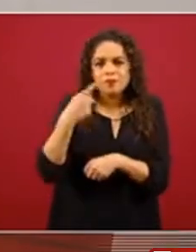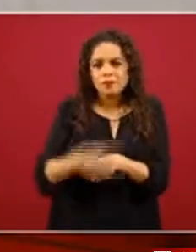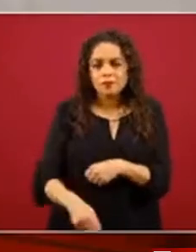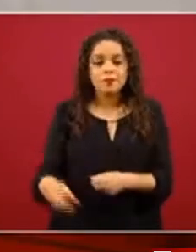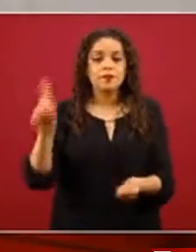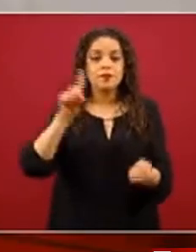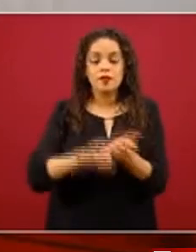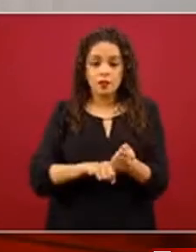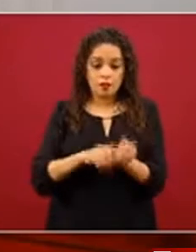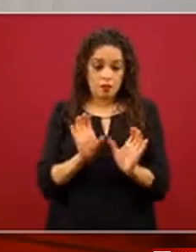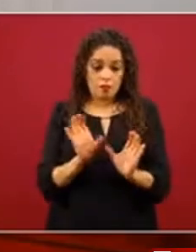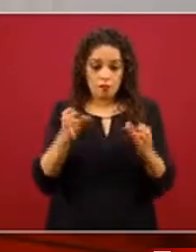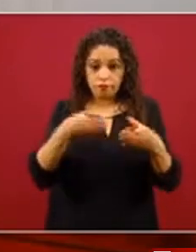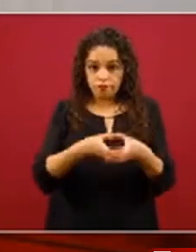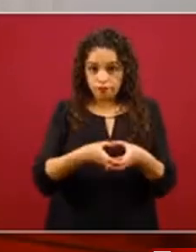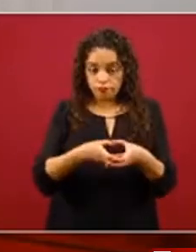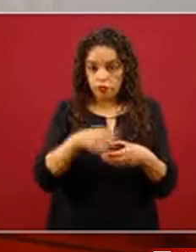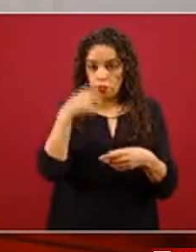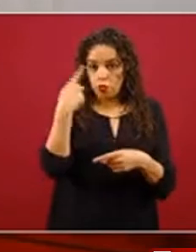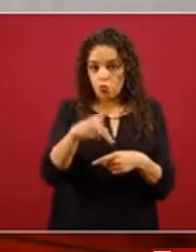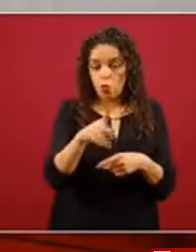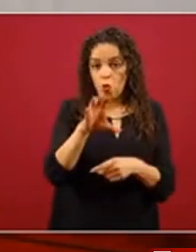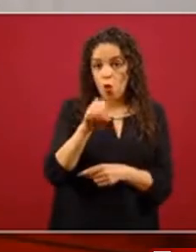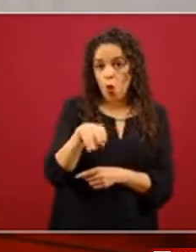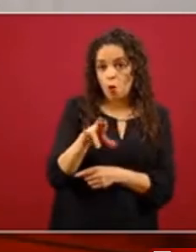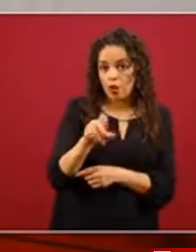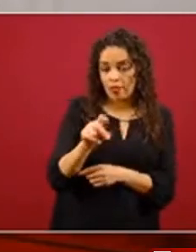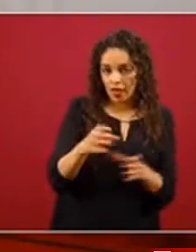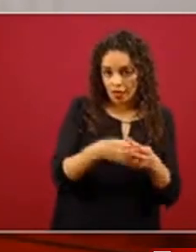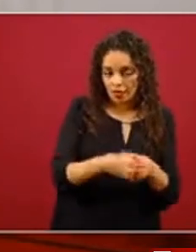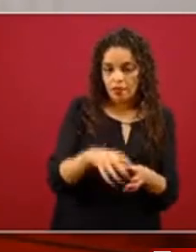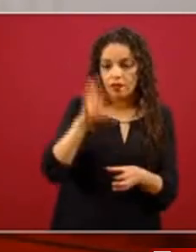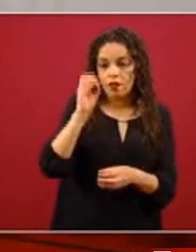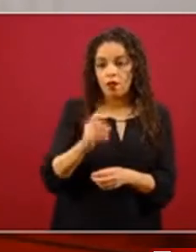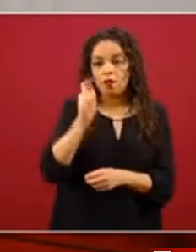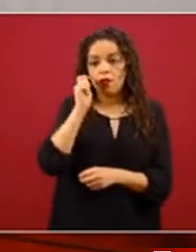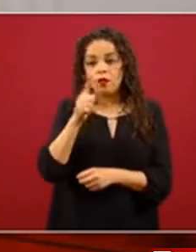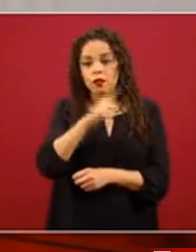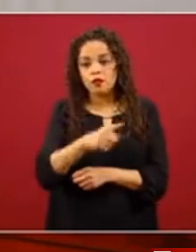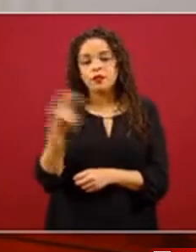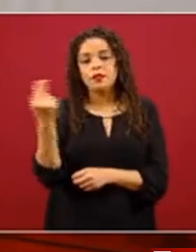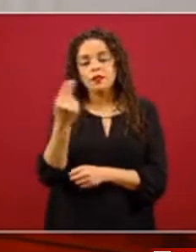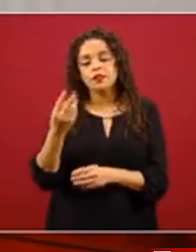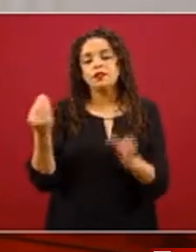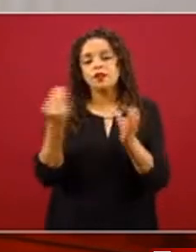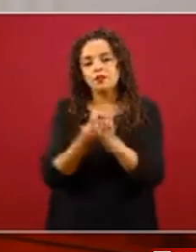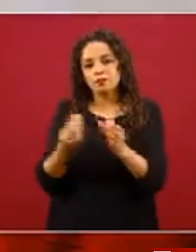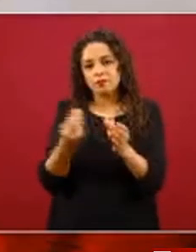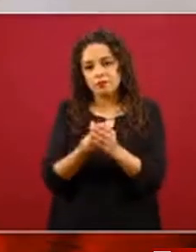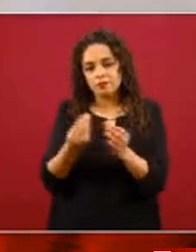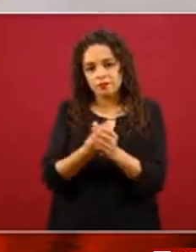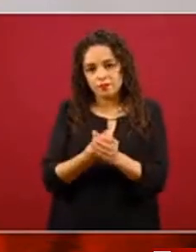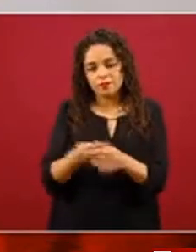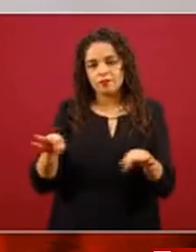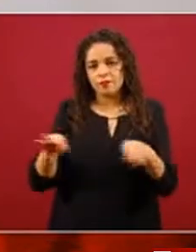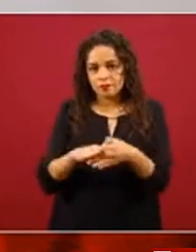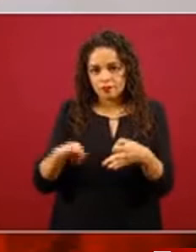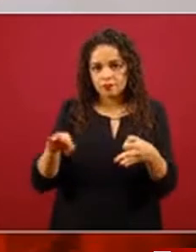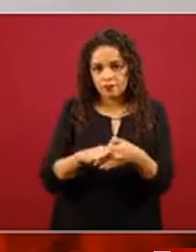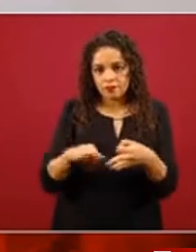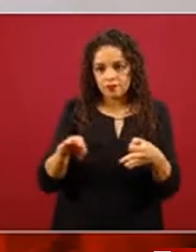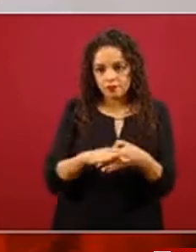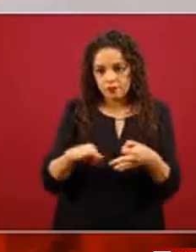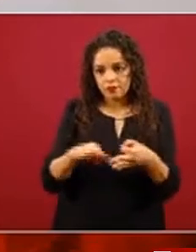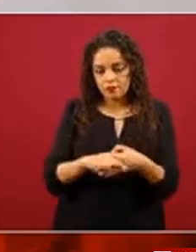comunidad, la verificación, el uso correcto, la capacitación continua, la retroalimentación de las